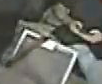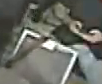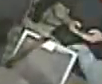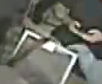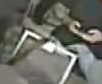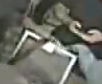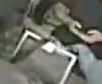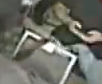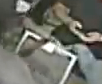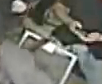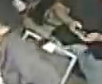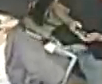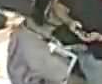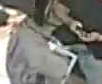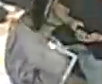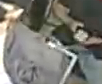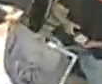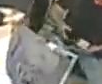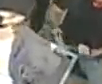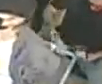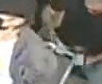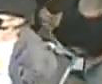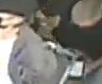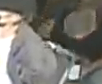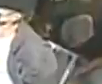Constitucional de la República Bolivariana de Venezuela.